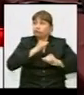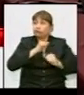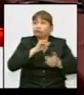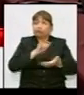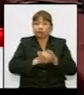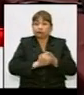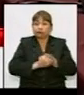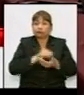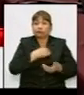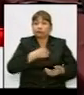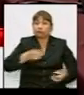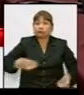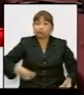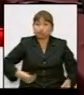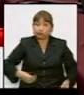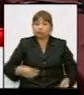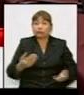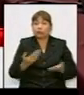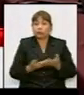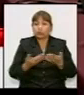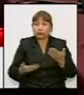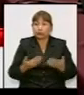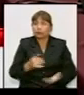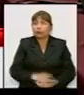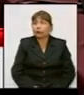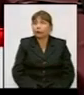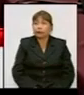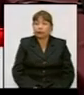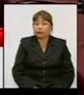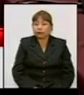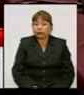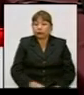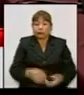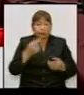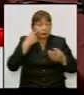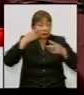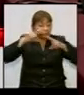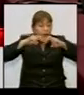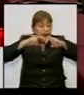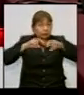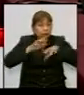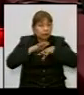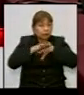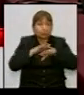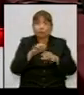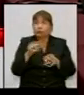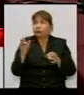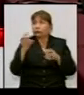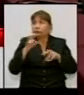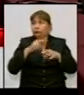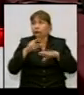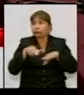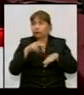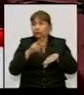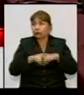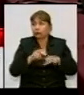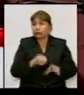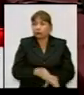el Ministerio de Defensa, en el marco de sus funciones y competencias, dirige, supervisa y evalúa las normas en materia de ciberdefensa.